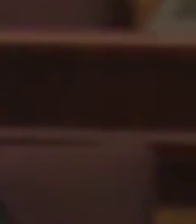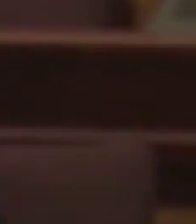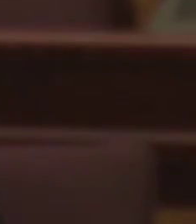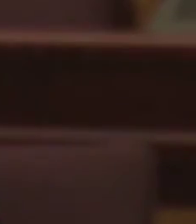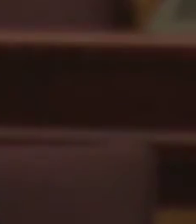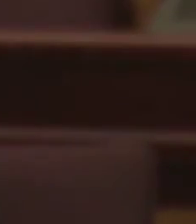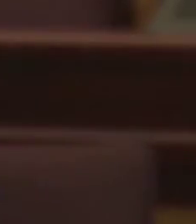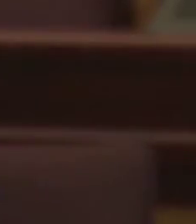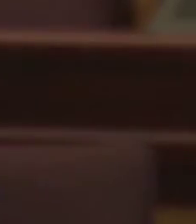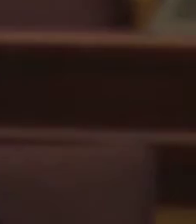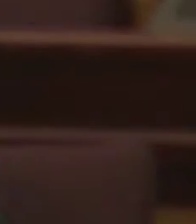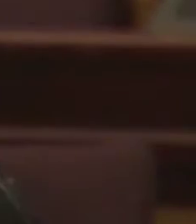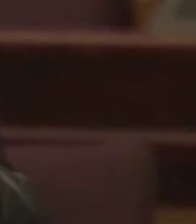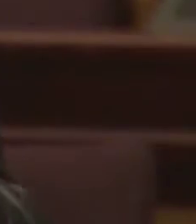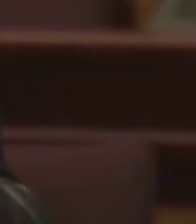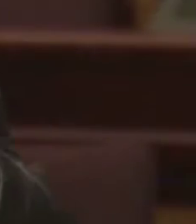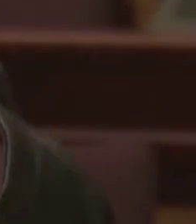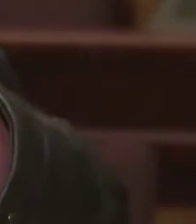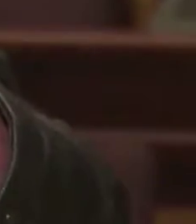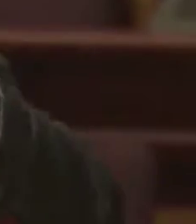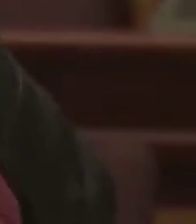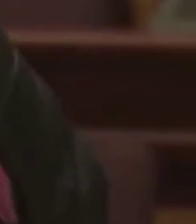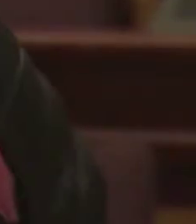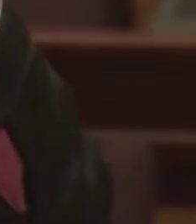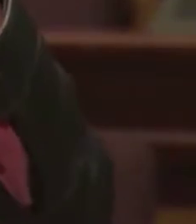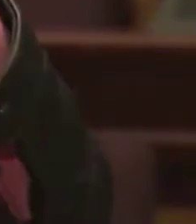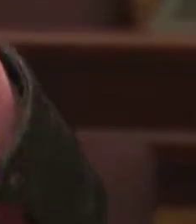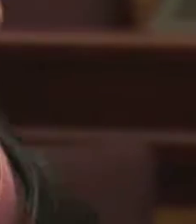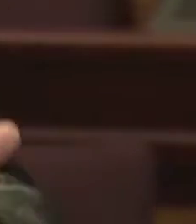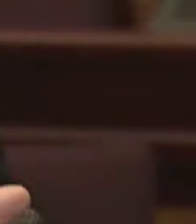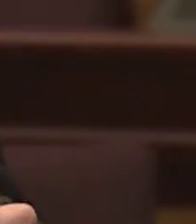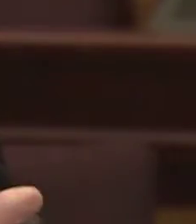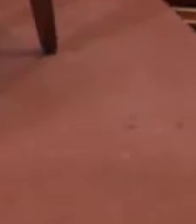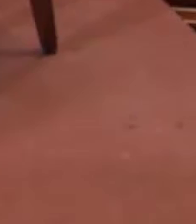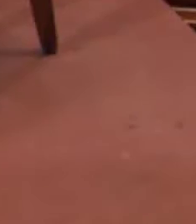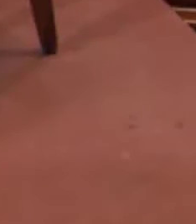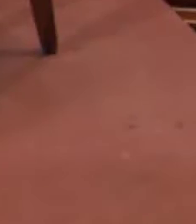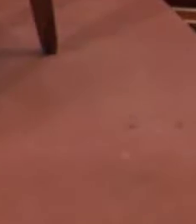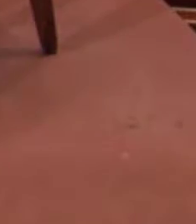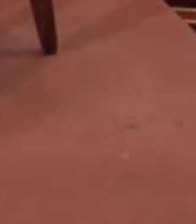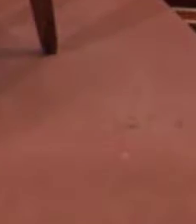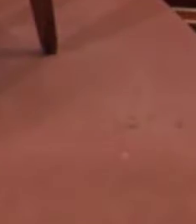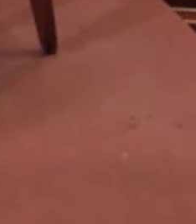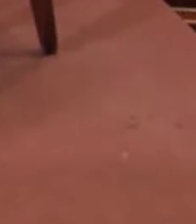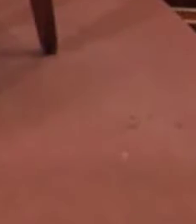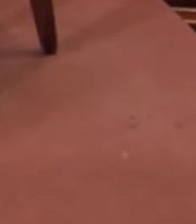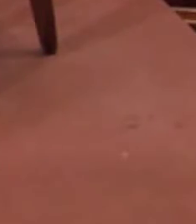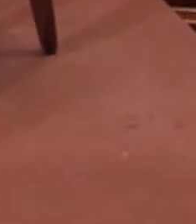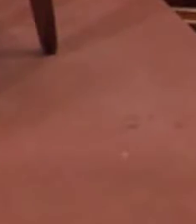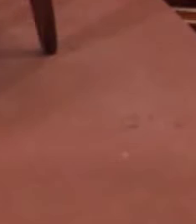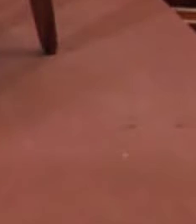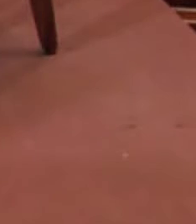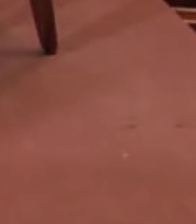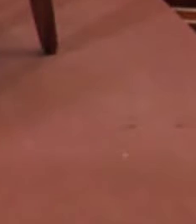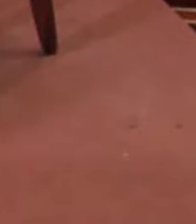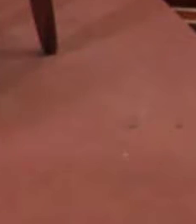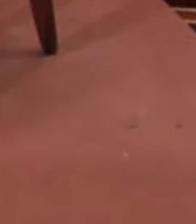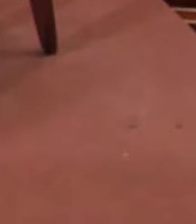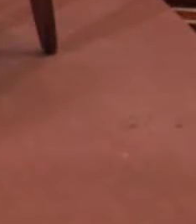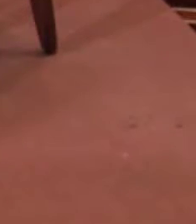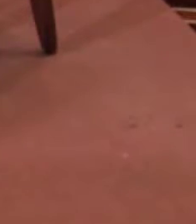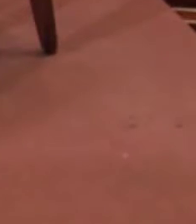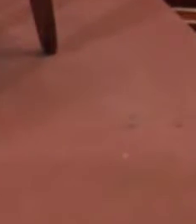conocimientos científicos que se adquieran definitivamente de aquellos que están en un en un laboratorio en la institución académica